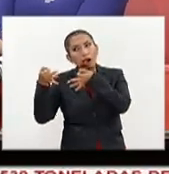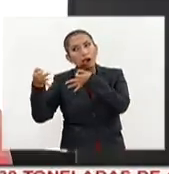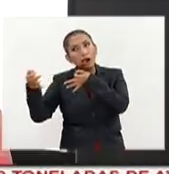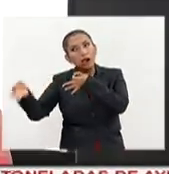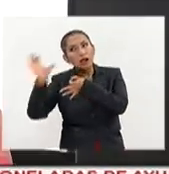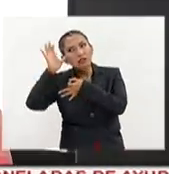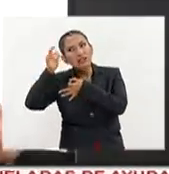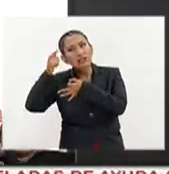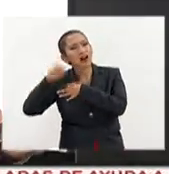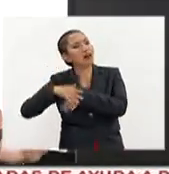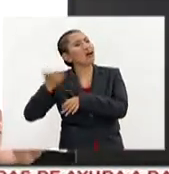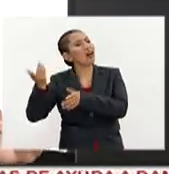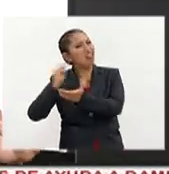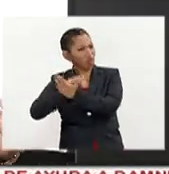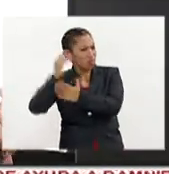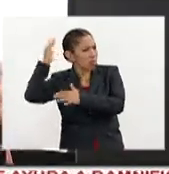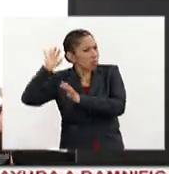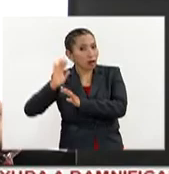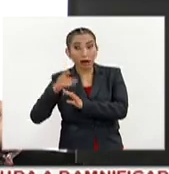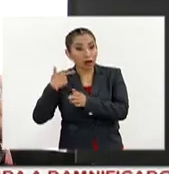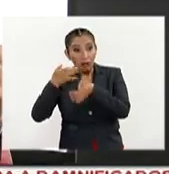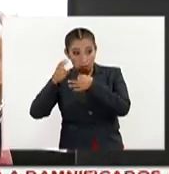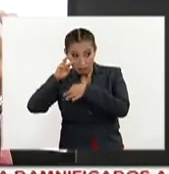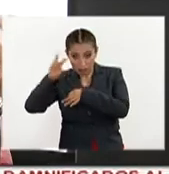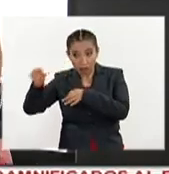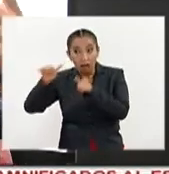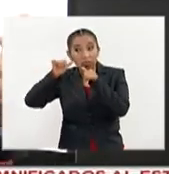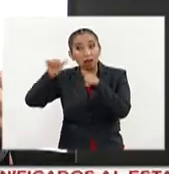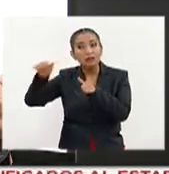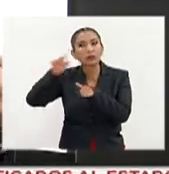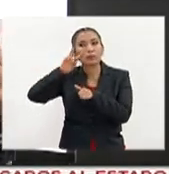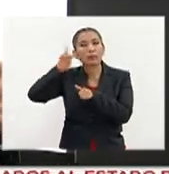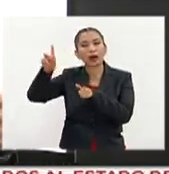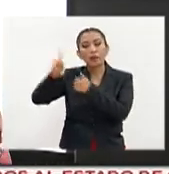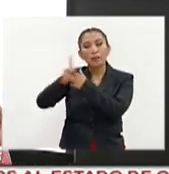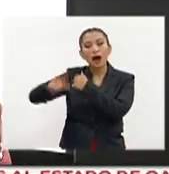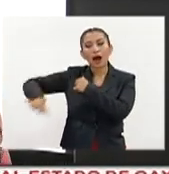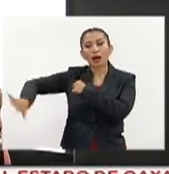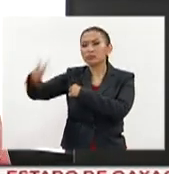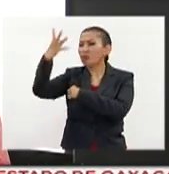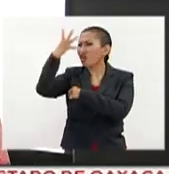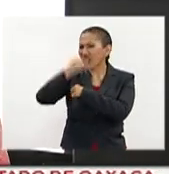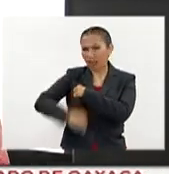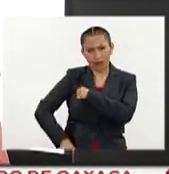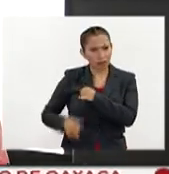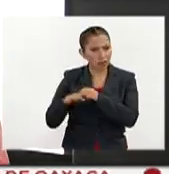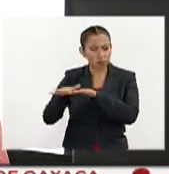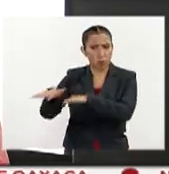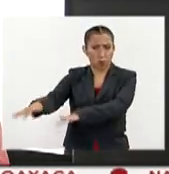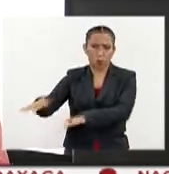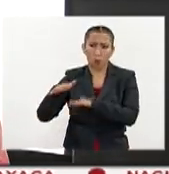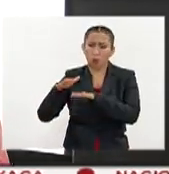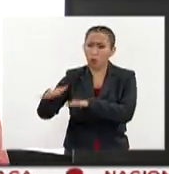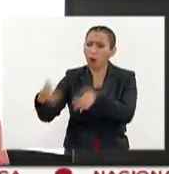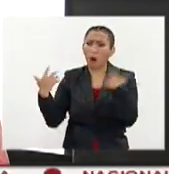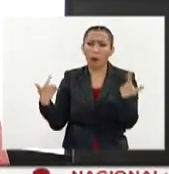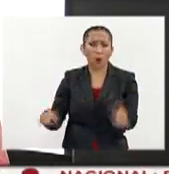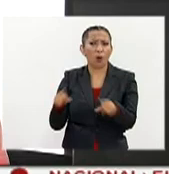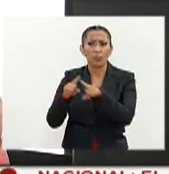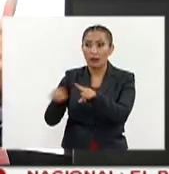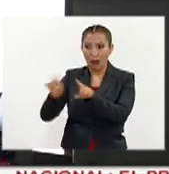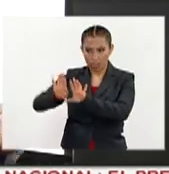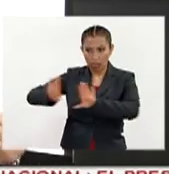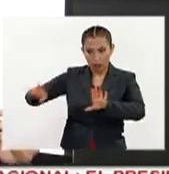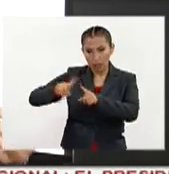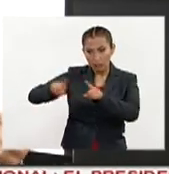seguir estos temas, ¿no? Claro. Sin duda hay que ver a China más allá de un país enigmático, distinto en muchos